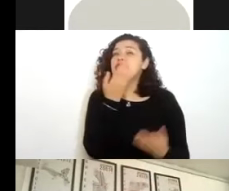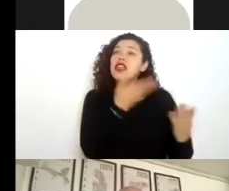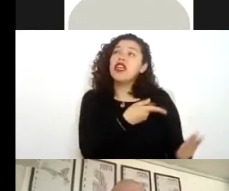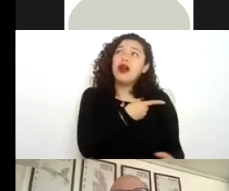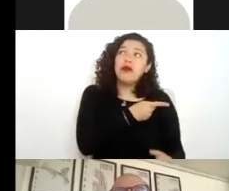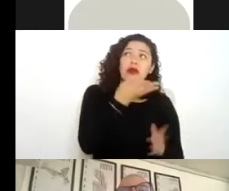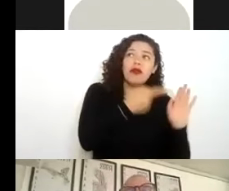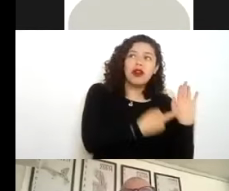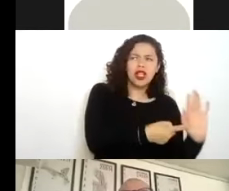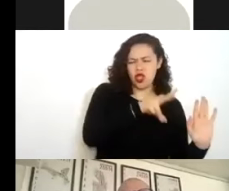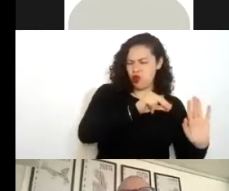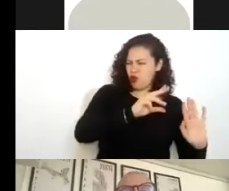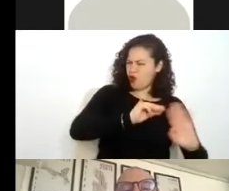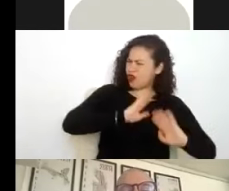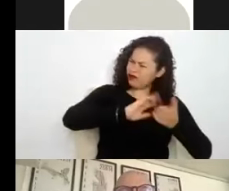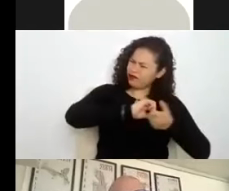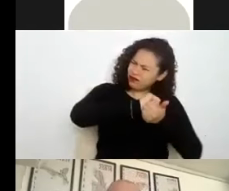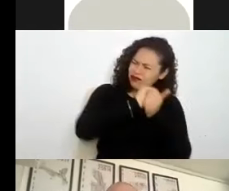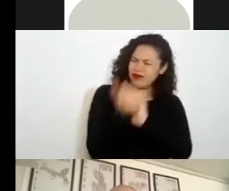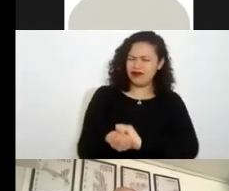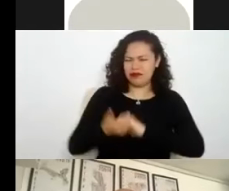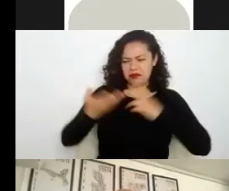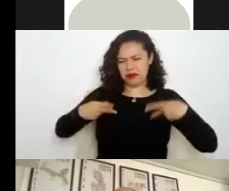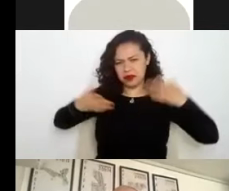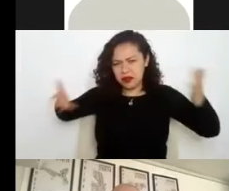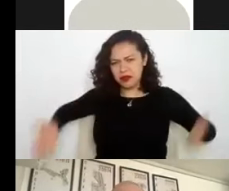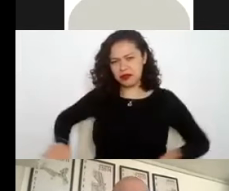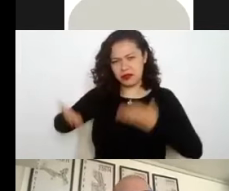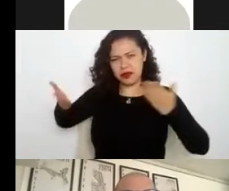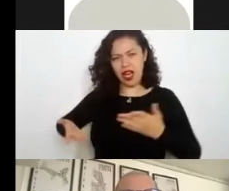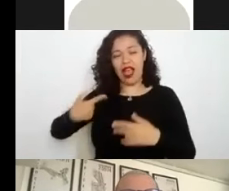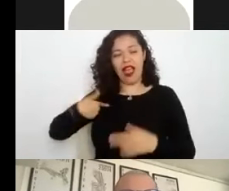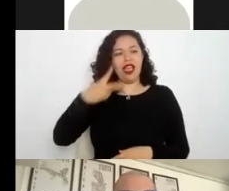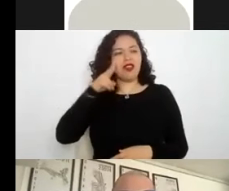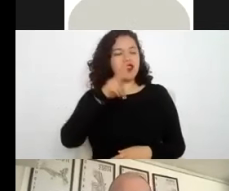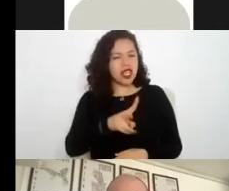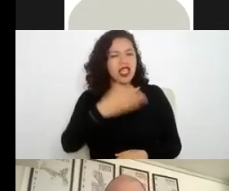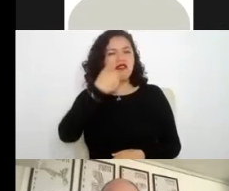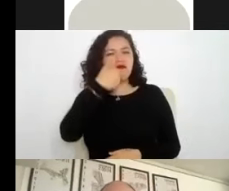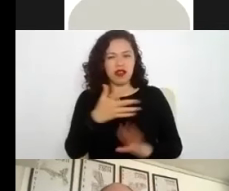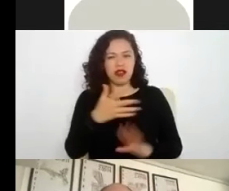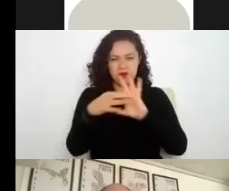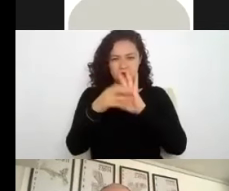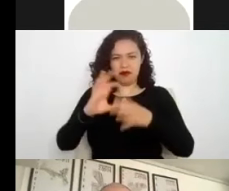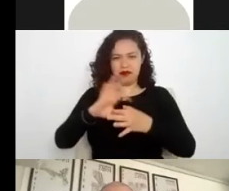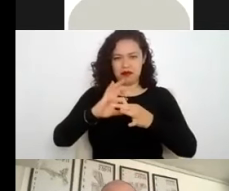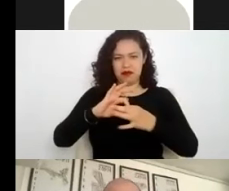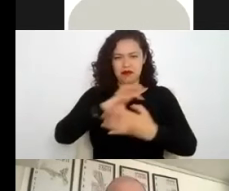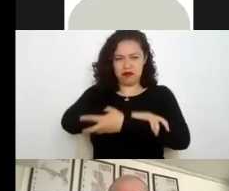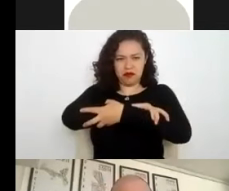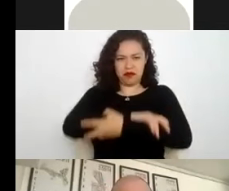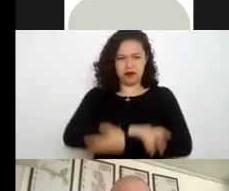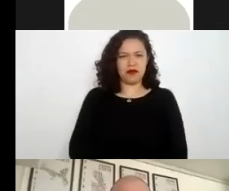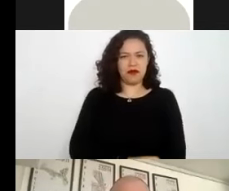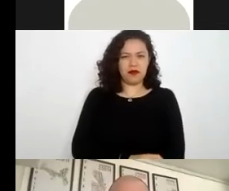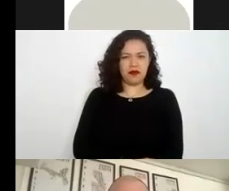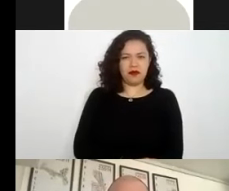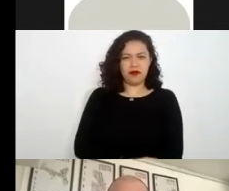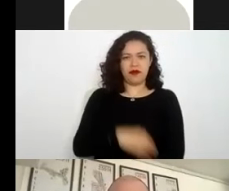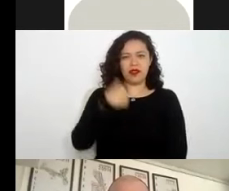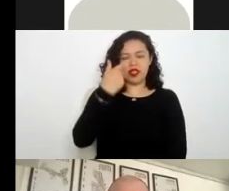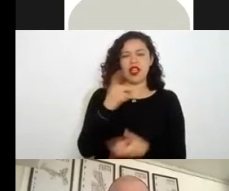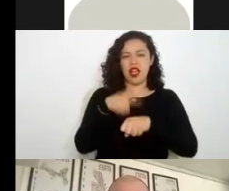que inspire, que busque que la gente pues diga, claro que quiero ser parte y formar parte de esa empresa. ¿Quieren que hagamos un pequeño